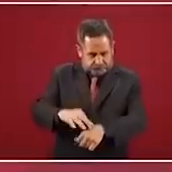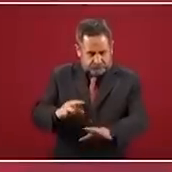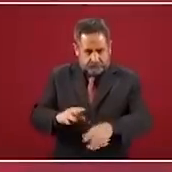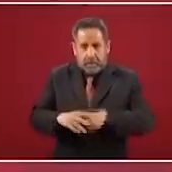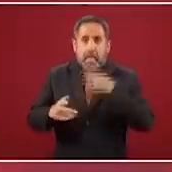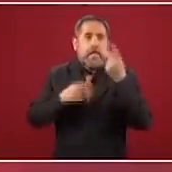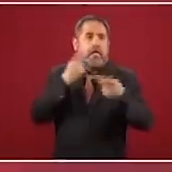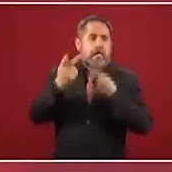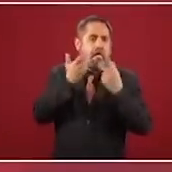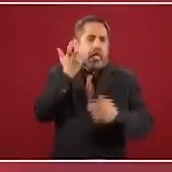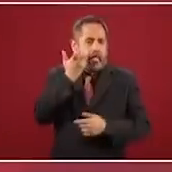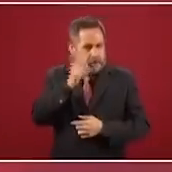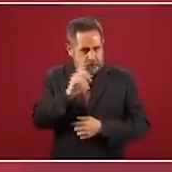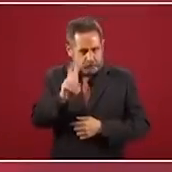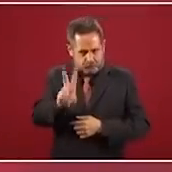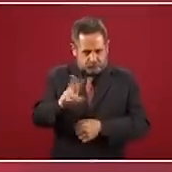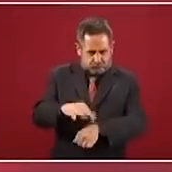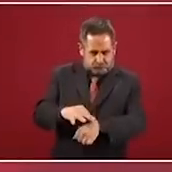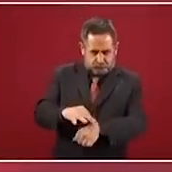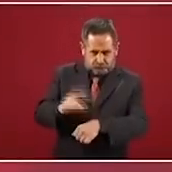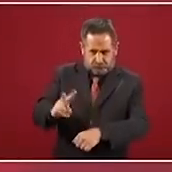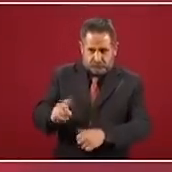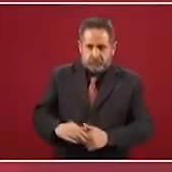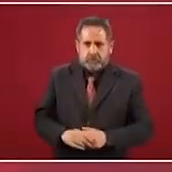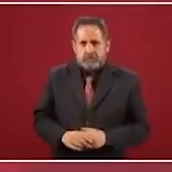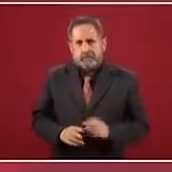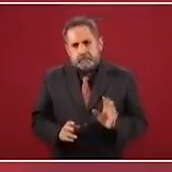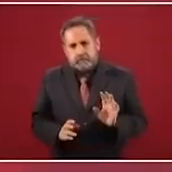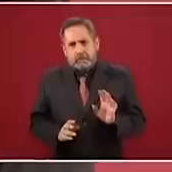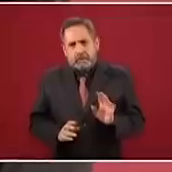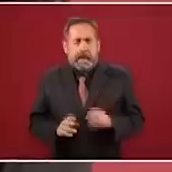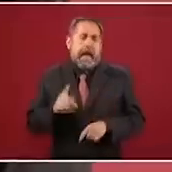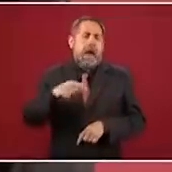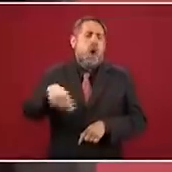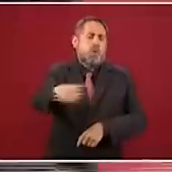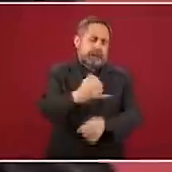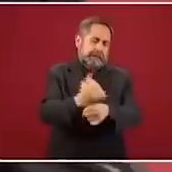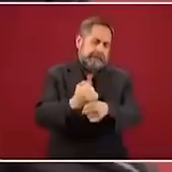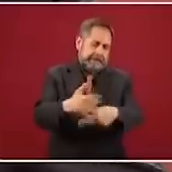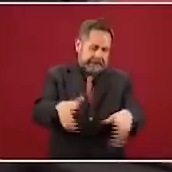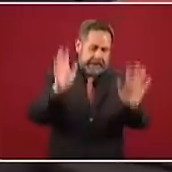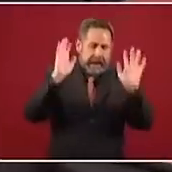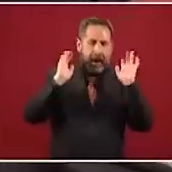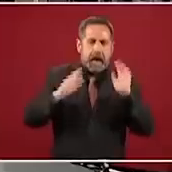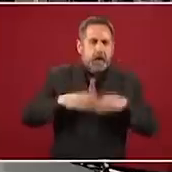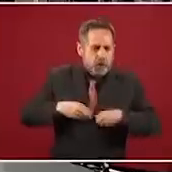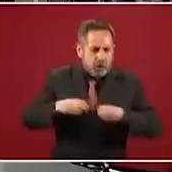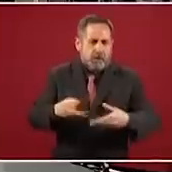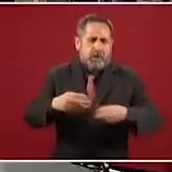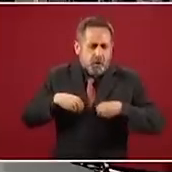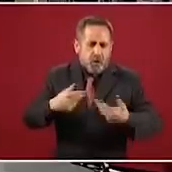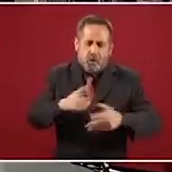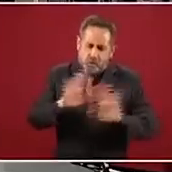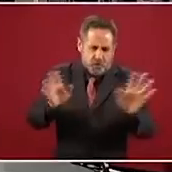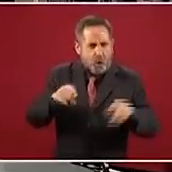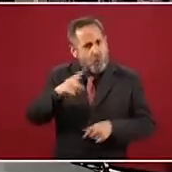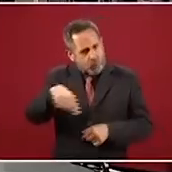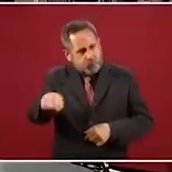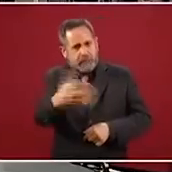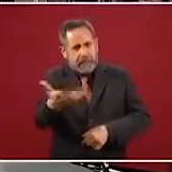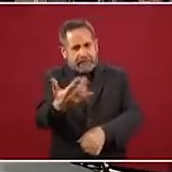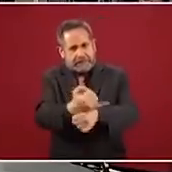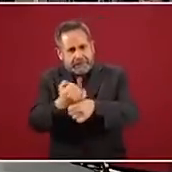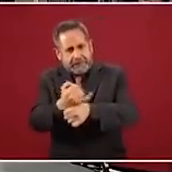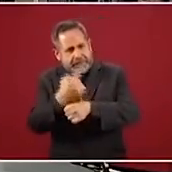No hablo al tanteo. ¿Sí? No, ya eso les toca a ustedes. O sea, ya quieren que yo lo haga todo. O sea, no.